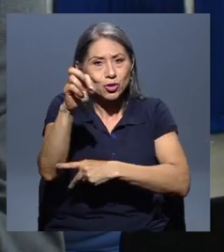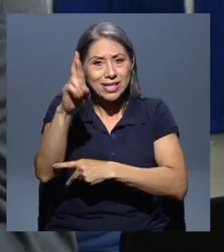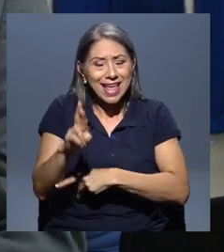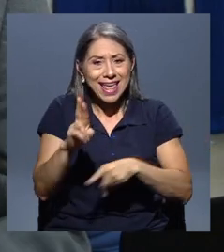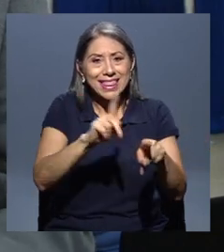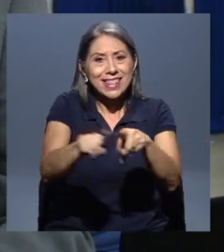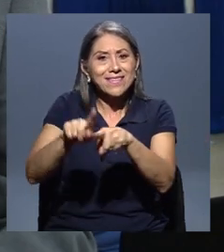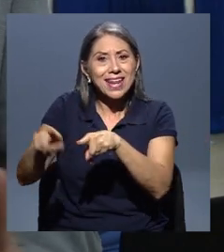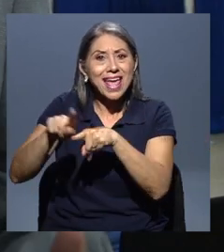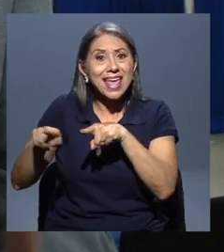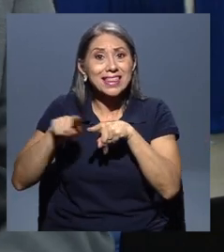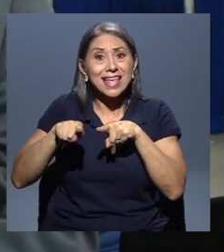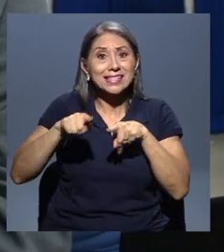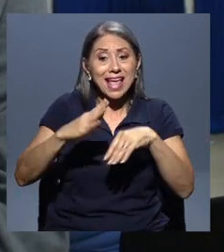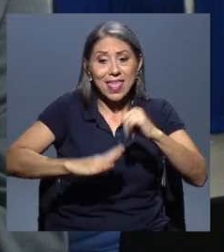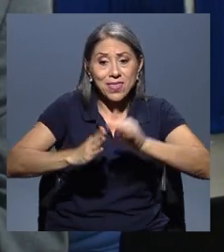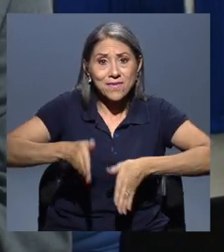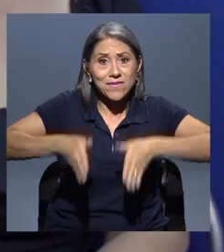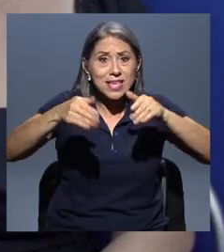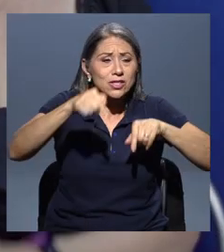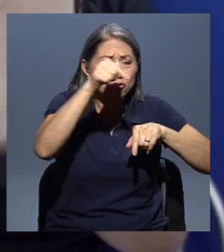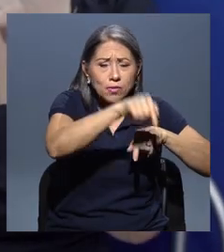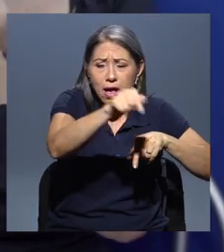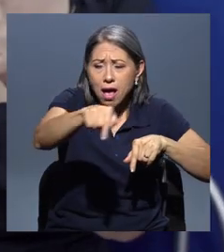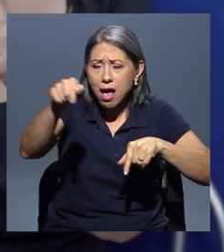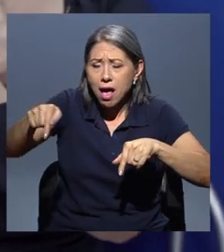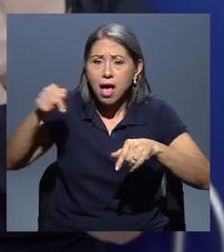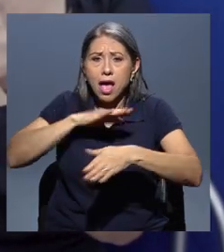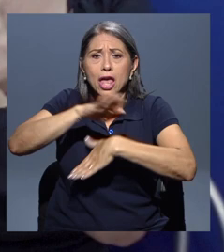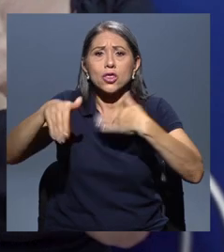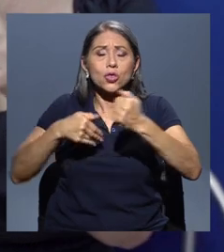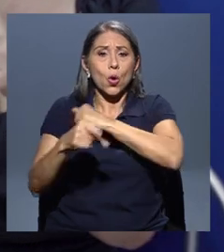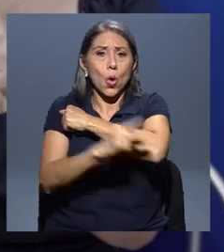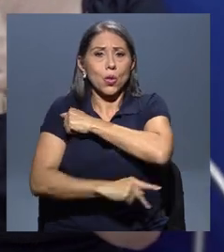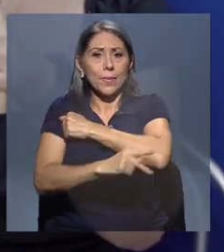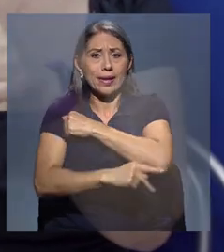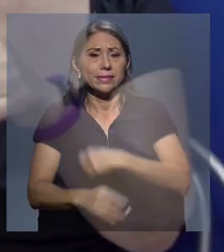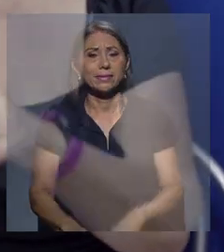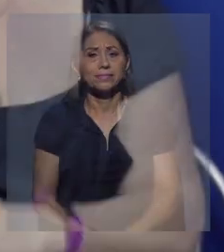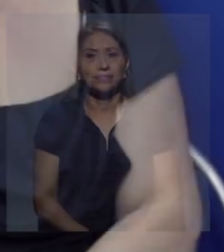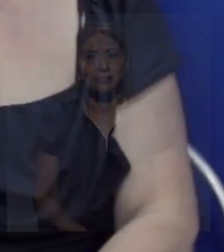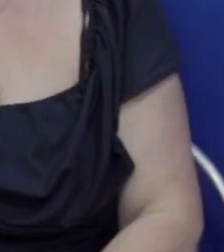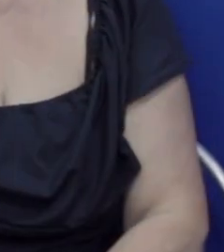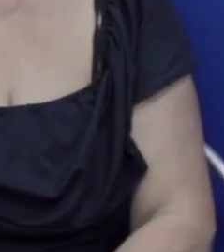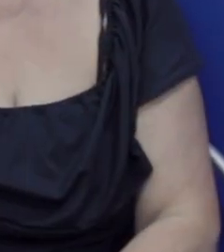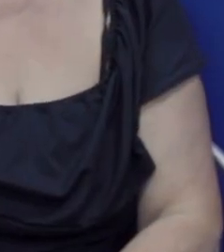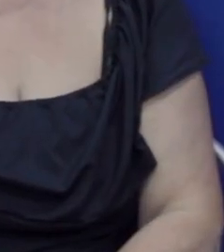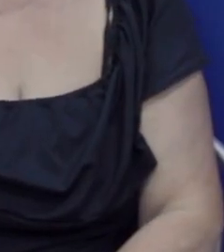las diferentes infraestructuras que tenemos en todo el territorio nacional.